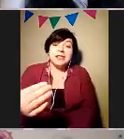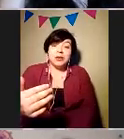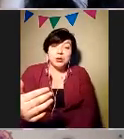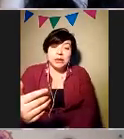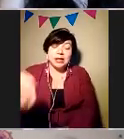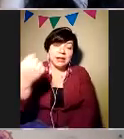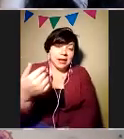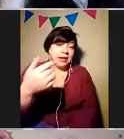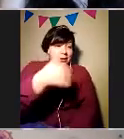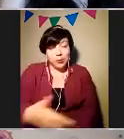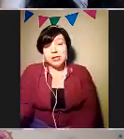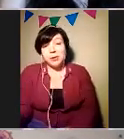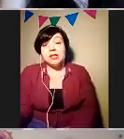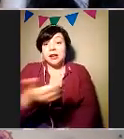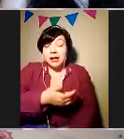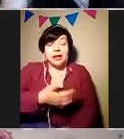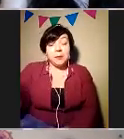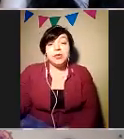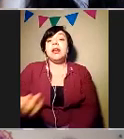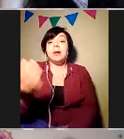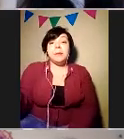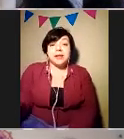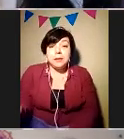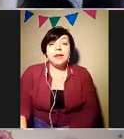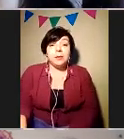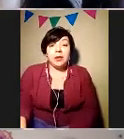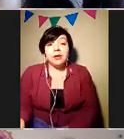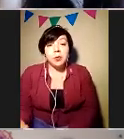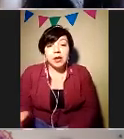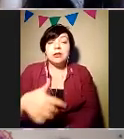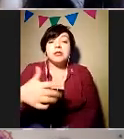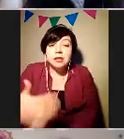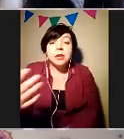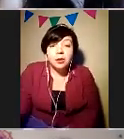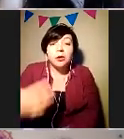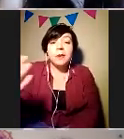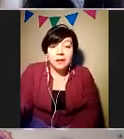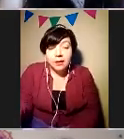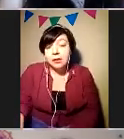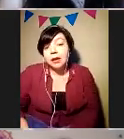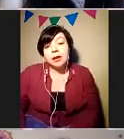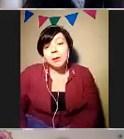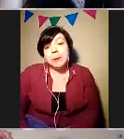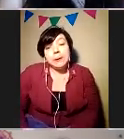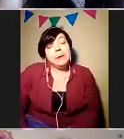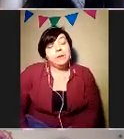el comercial incitando, como decíamos recién, las personas que participan de los medios de comunicación constantemente con ropa distinta.